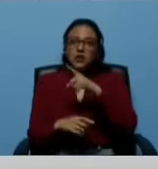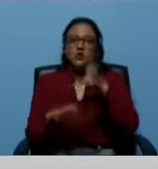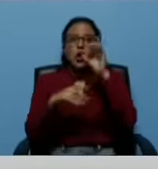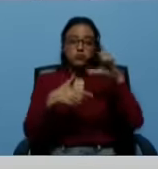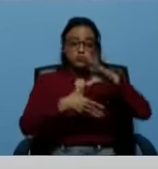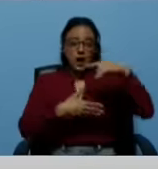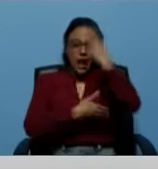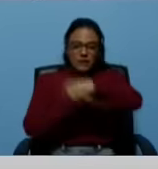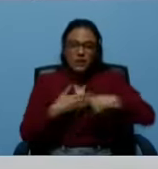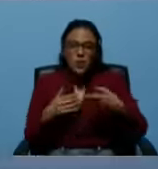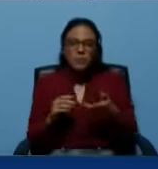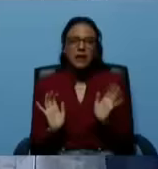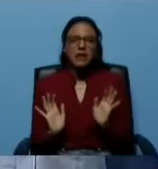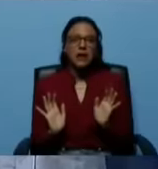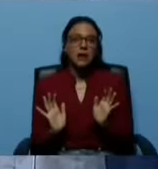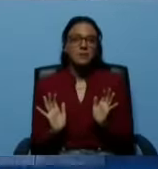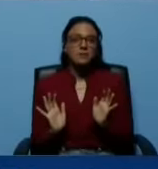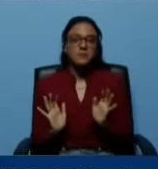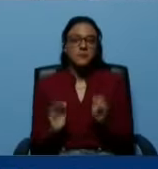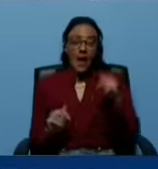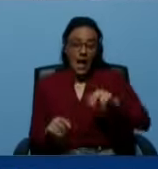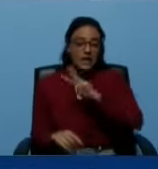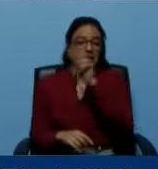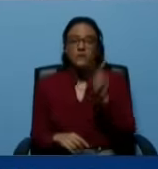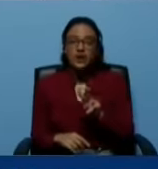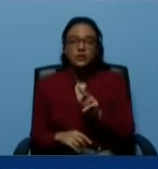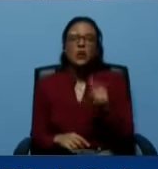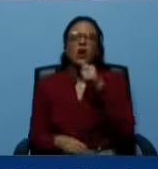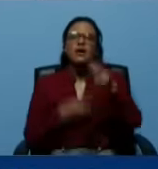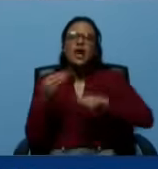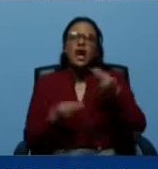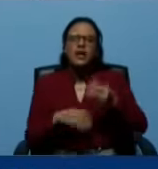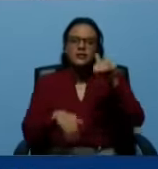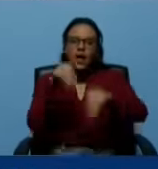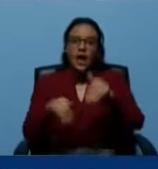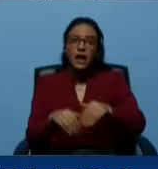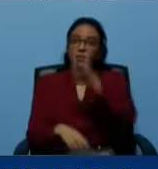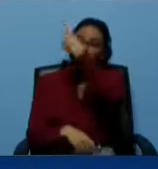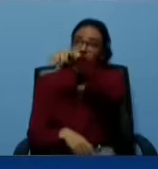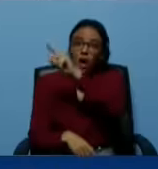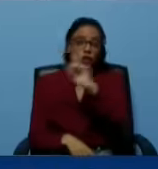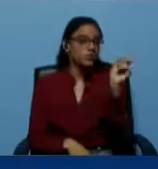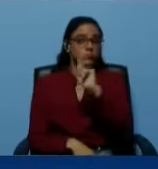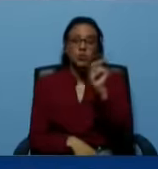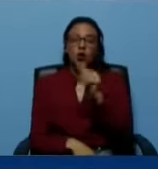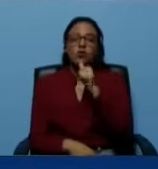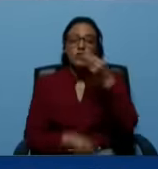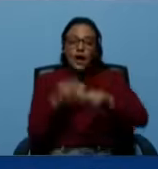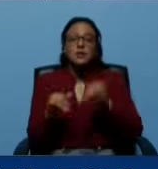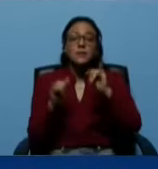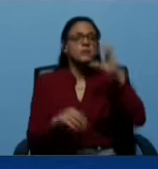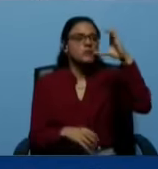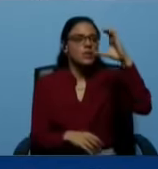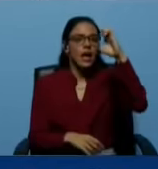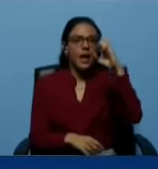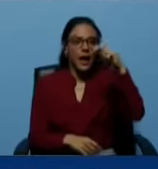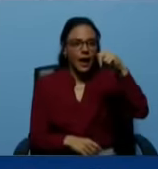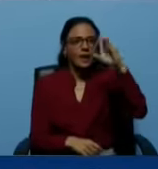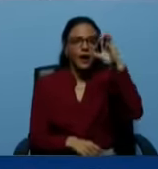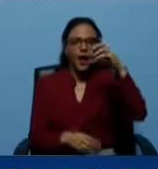Milei, en Venezuela no hacen las elecciones ellos. En Venezuela las elecciones las hace el Consejo Nacional